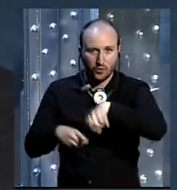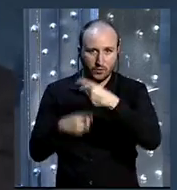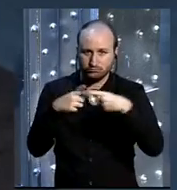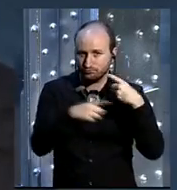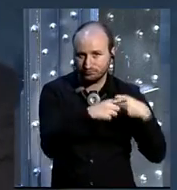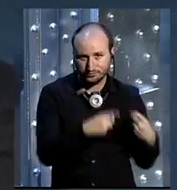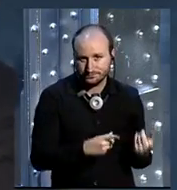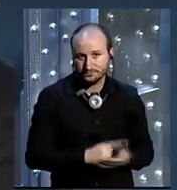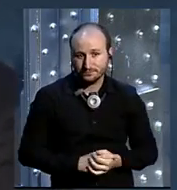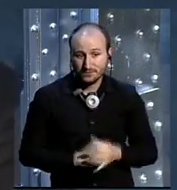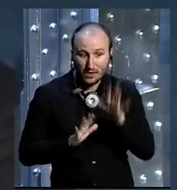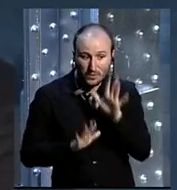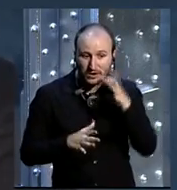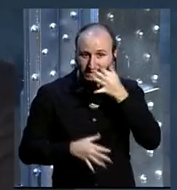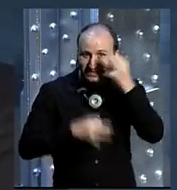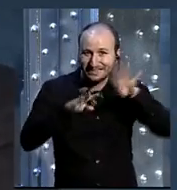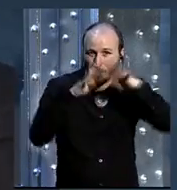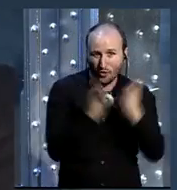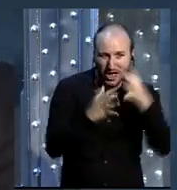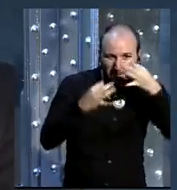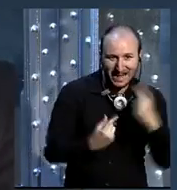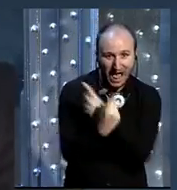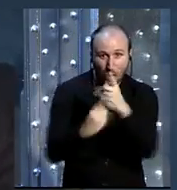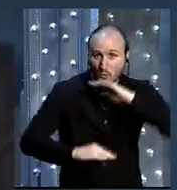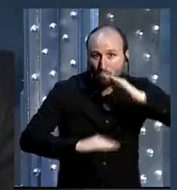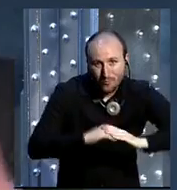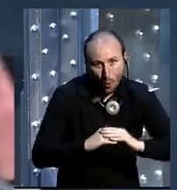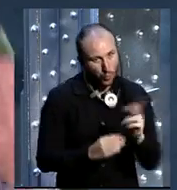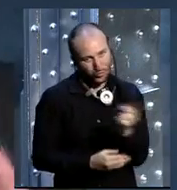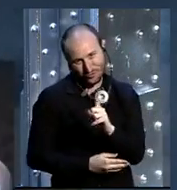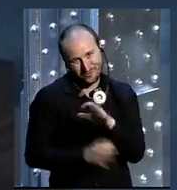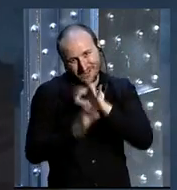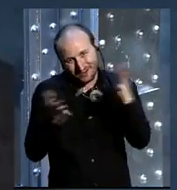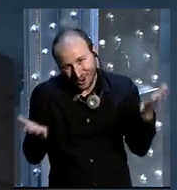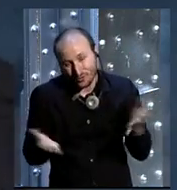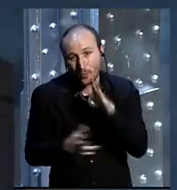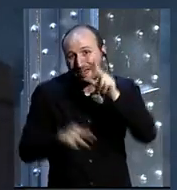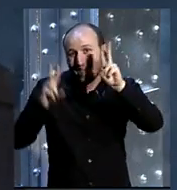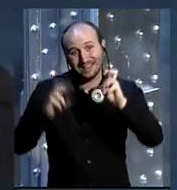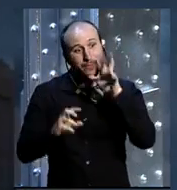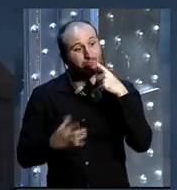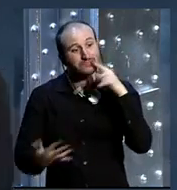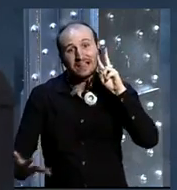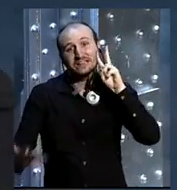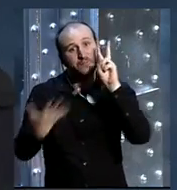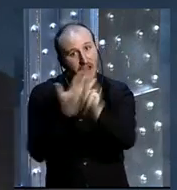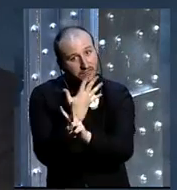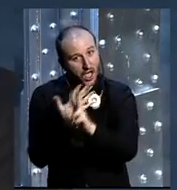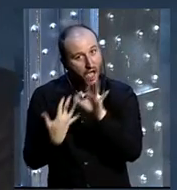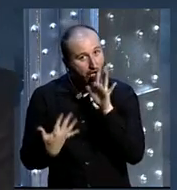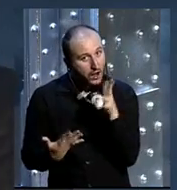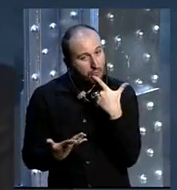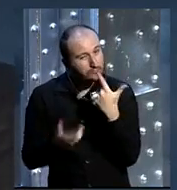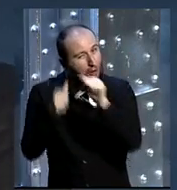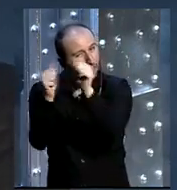privacidad. Y en el mundo real ninguno de nosotros vamos a hacer eso, obviamente. Por lo tanto, en cuanto a transparencia, hemos estado tratando de buscar